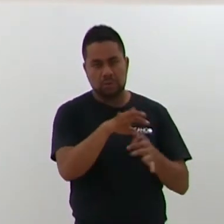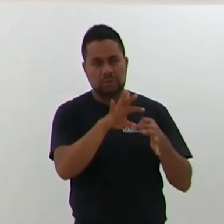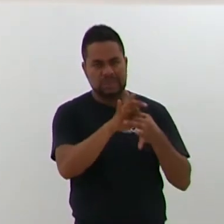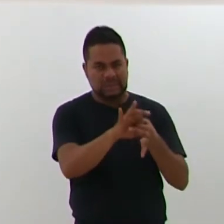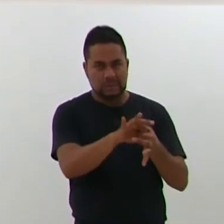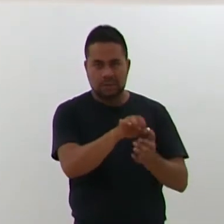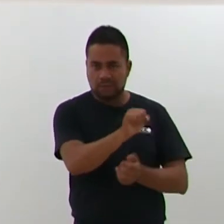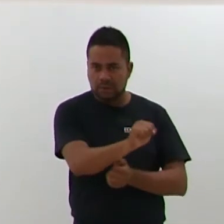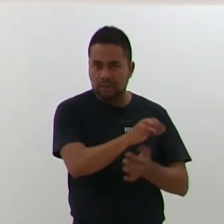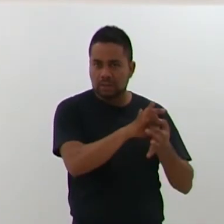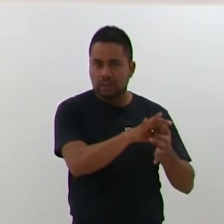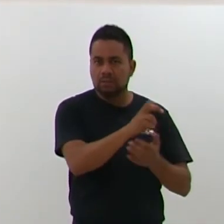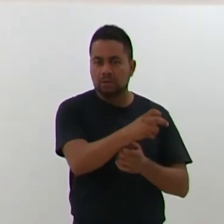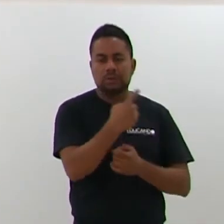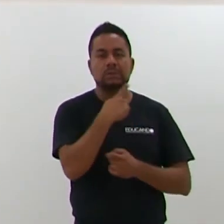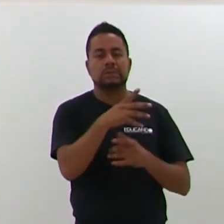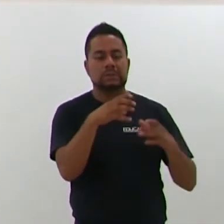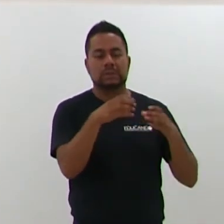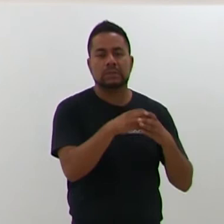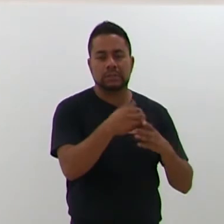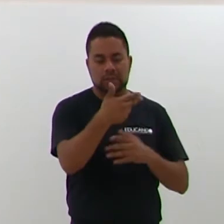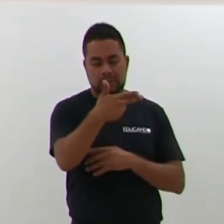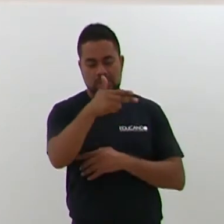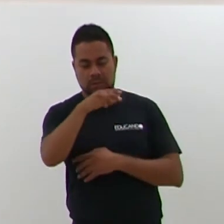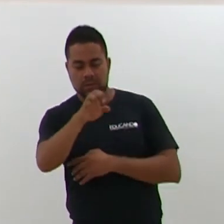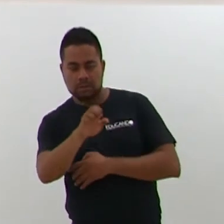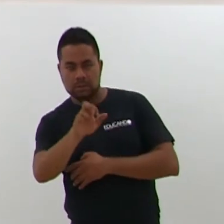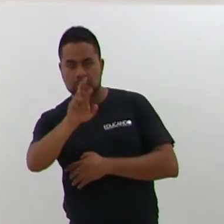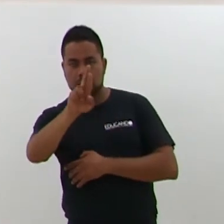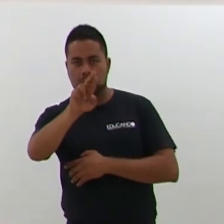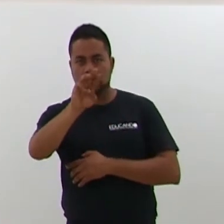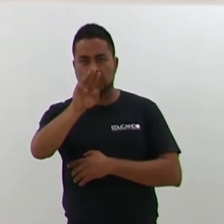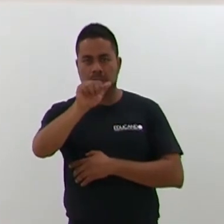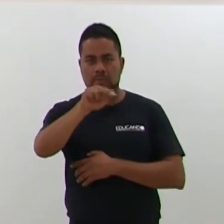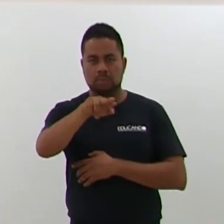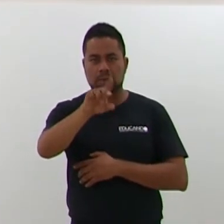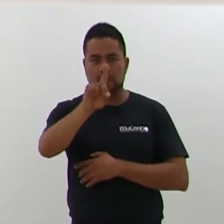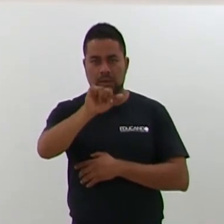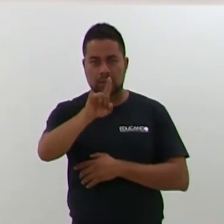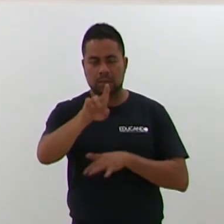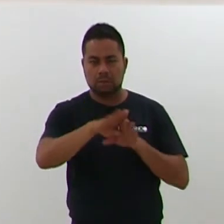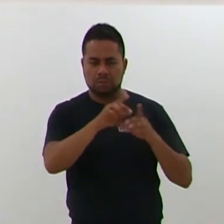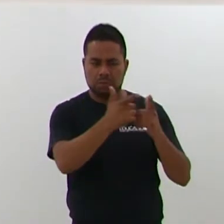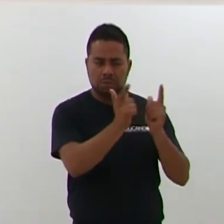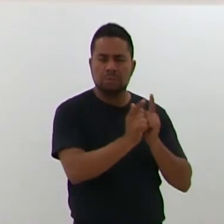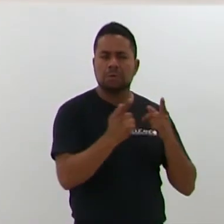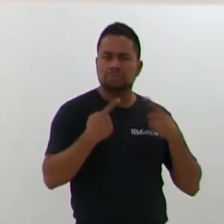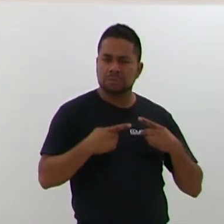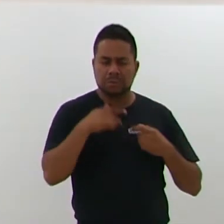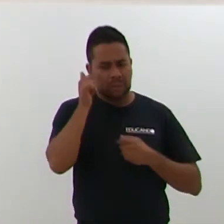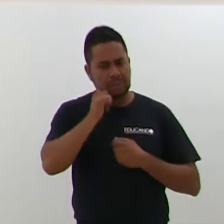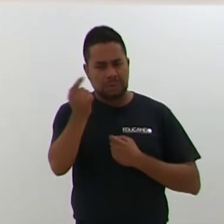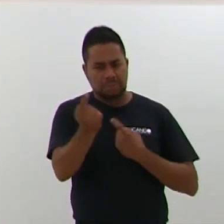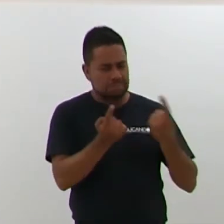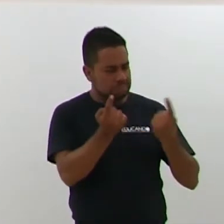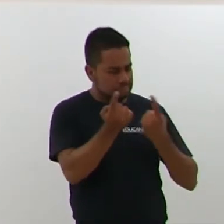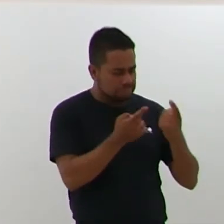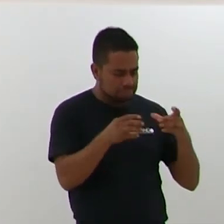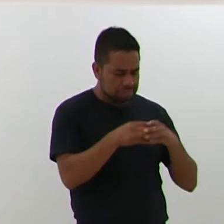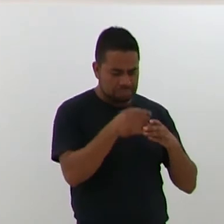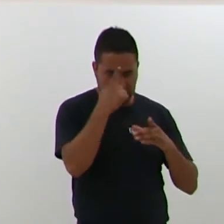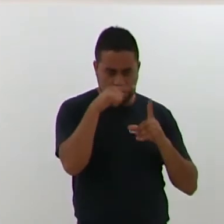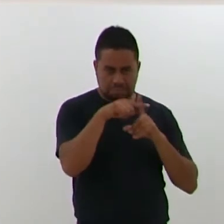tienen, por eso se llama hermandad, ¿sí? Generalmente son grupos de personas que se juntan con un bien